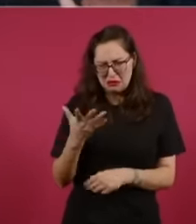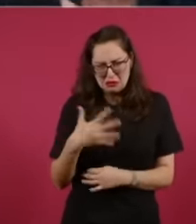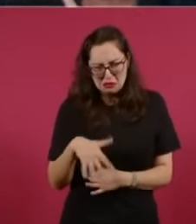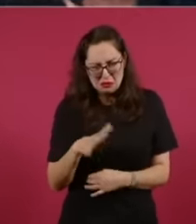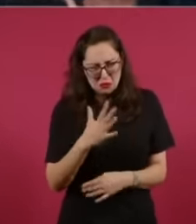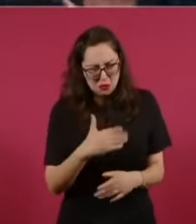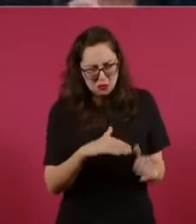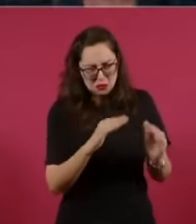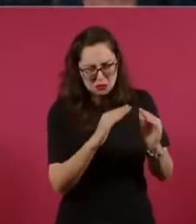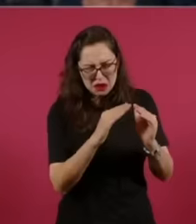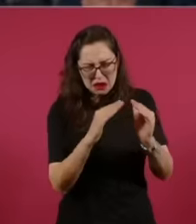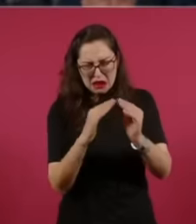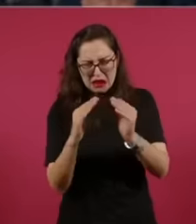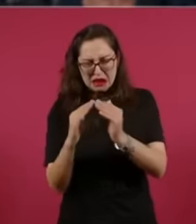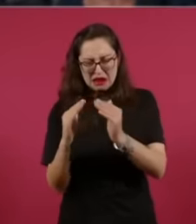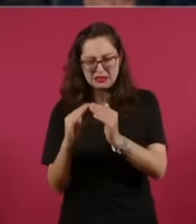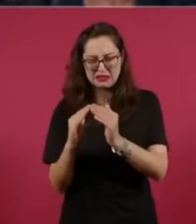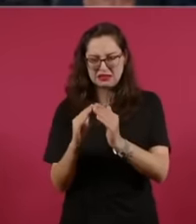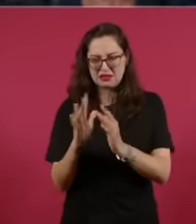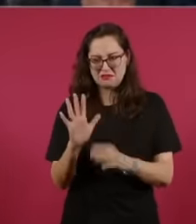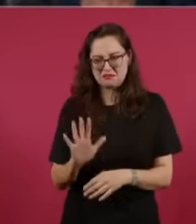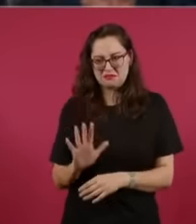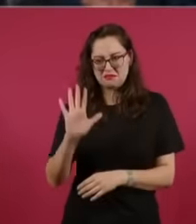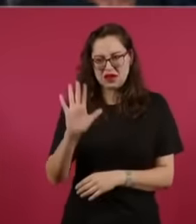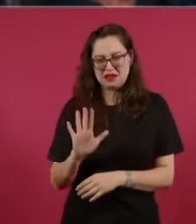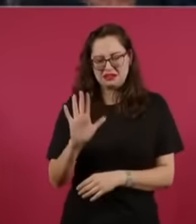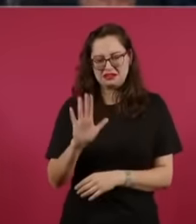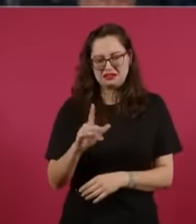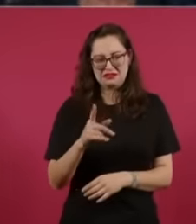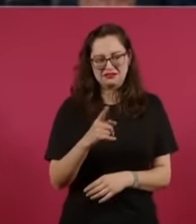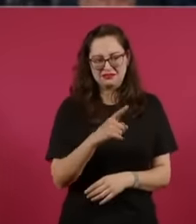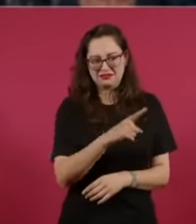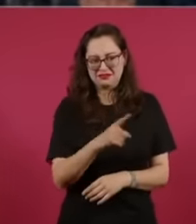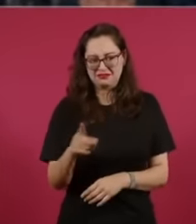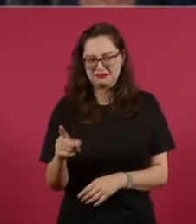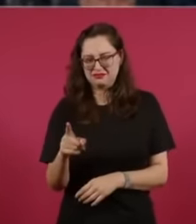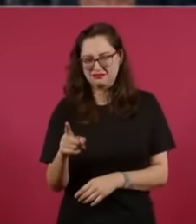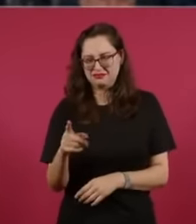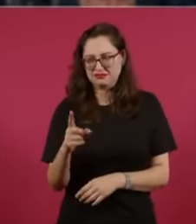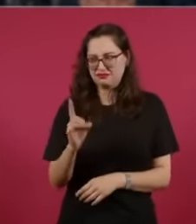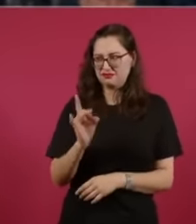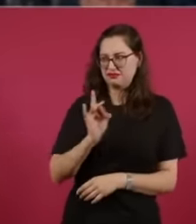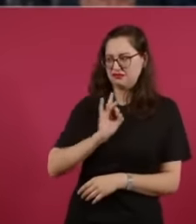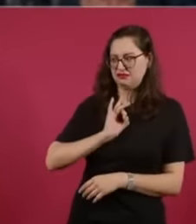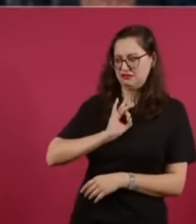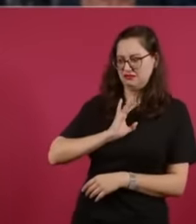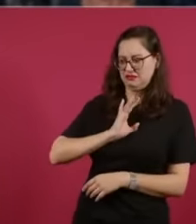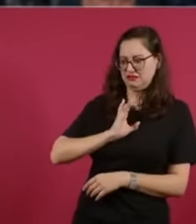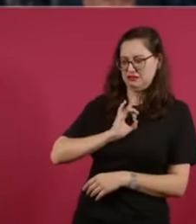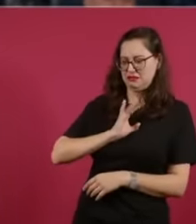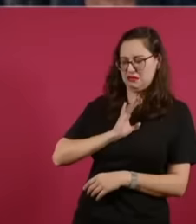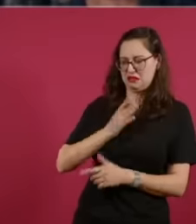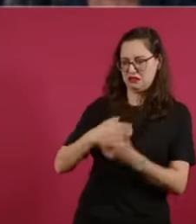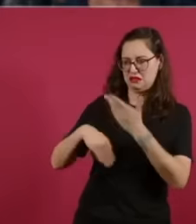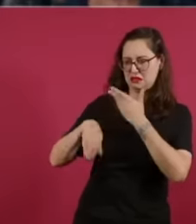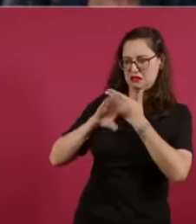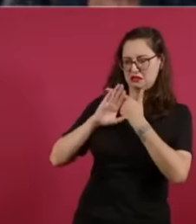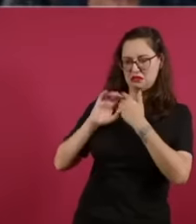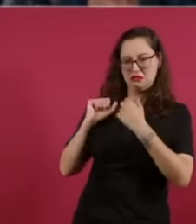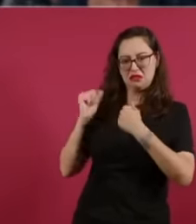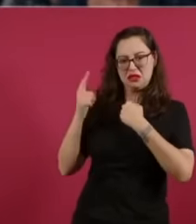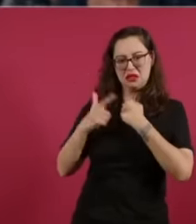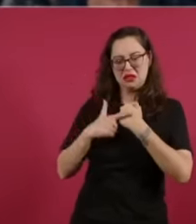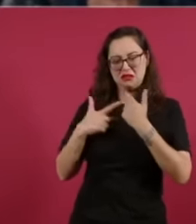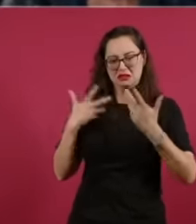como una especie de coacción a la libertad de expresión. Entonces, simplemente conocer su postura como presidente de México